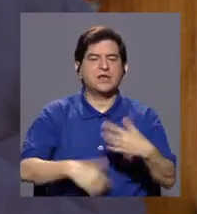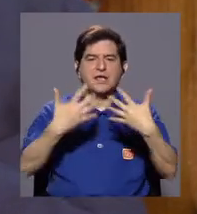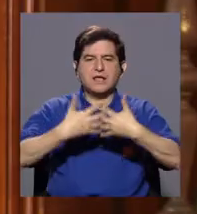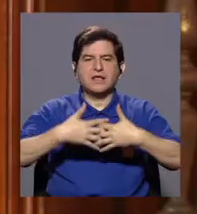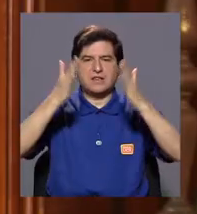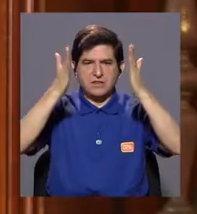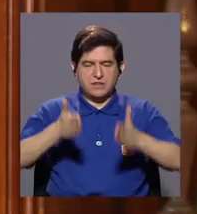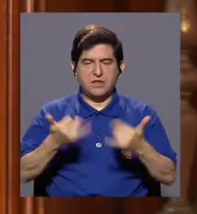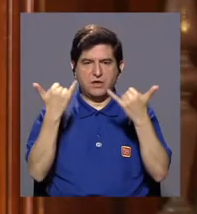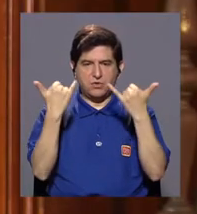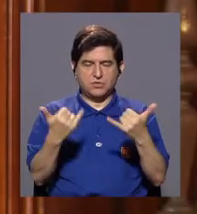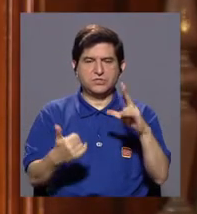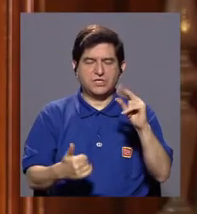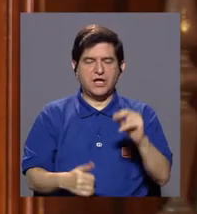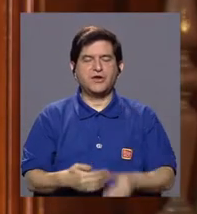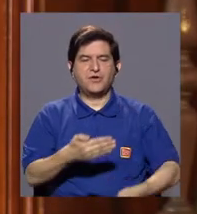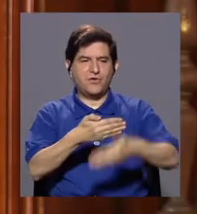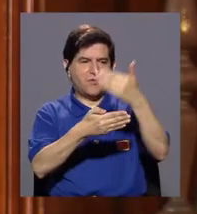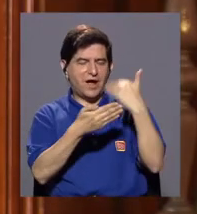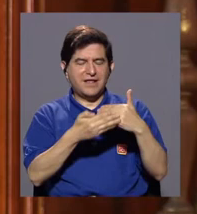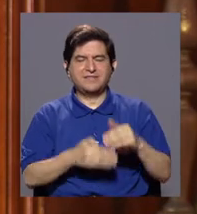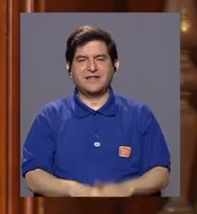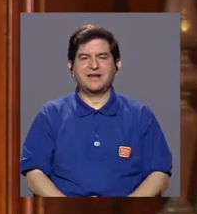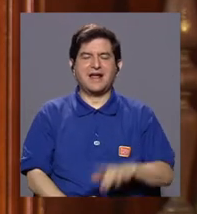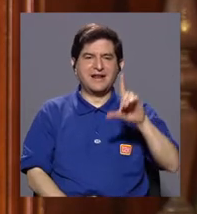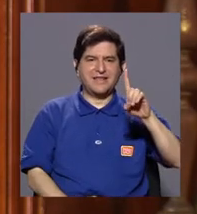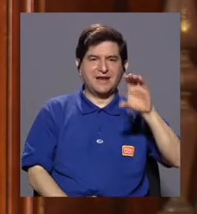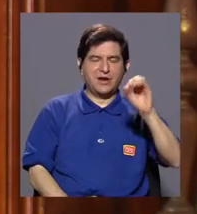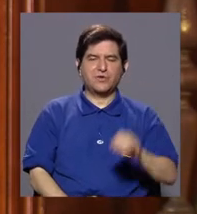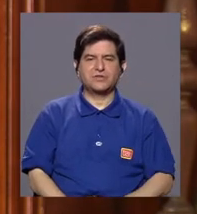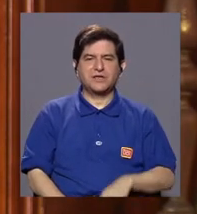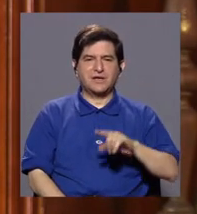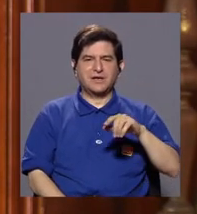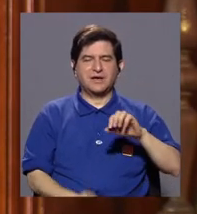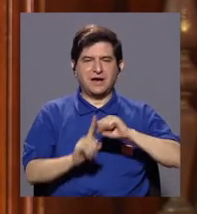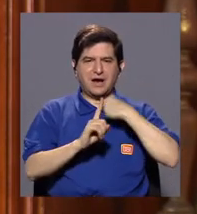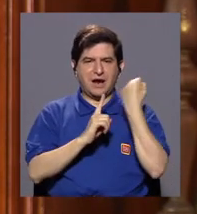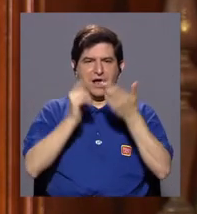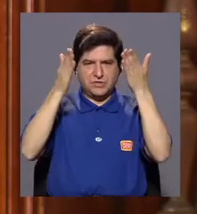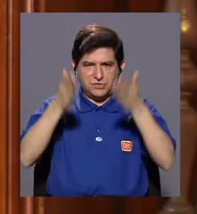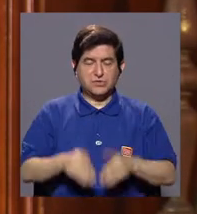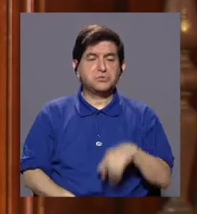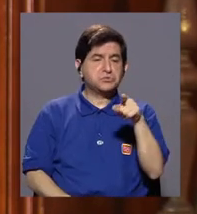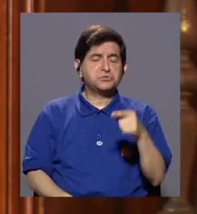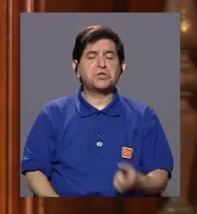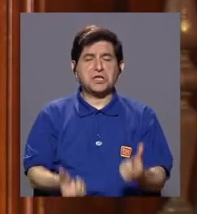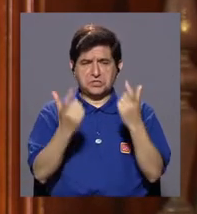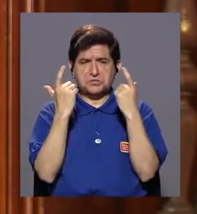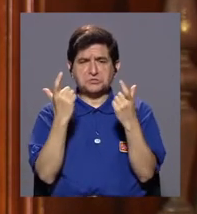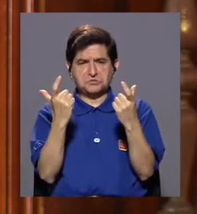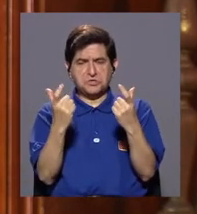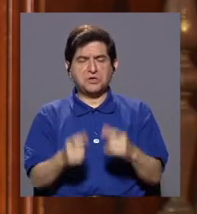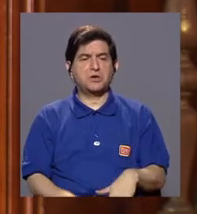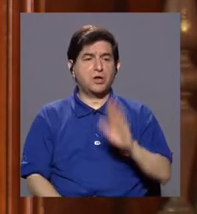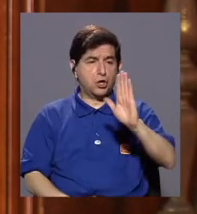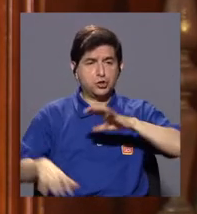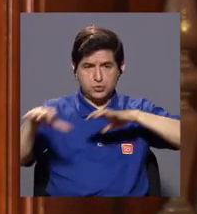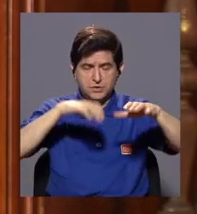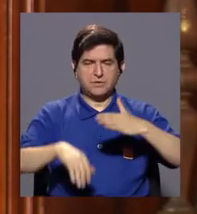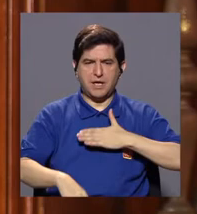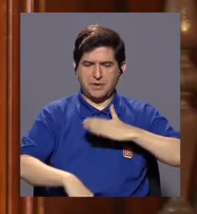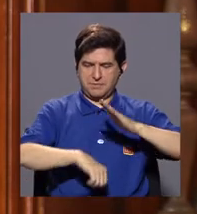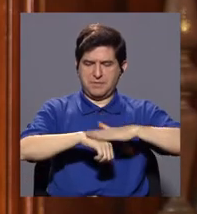los empresarios, porque ya no era el Ortega socialista del primer periodo, ustedes hagan dinero, dedíquense a lo suyo